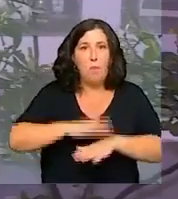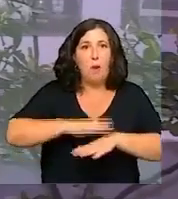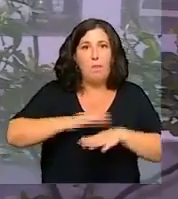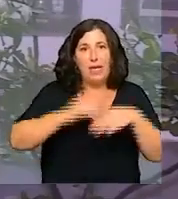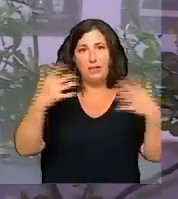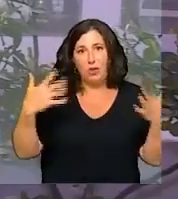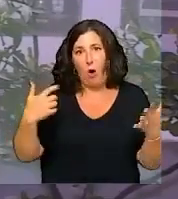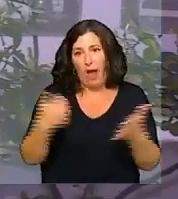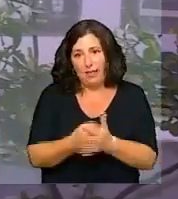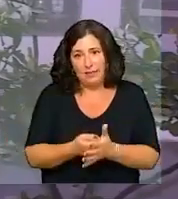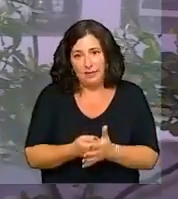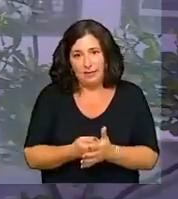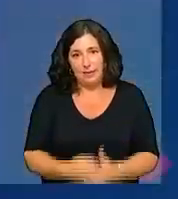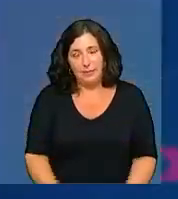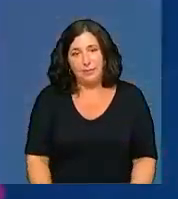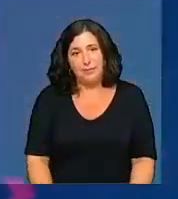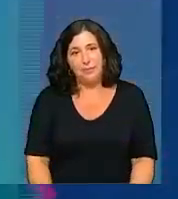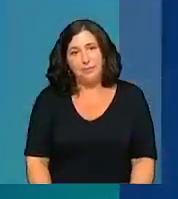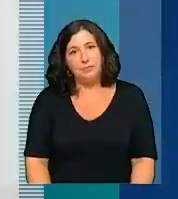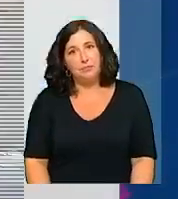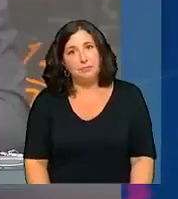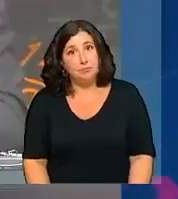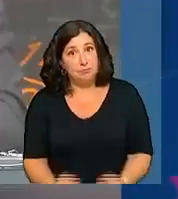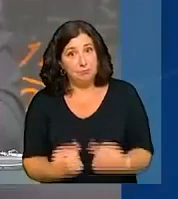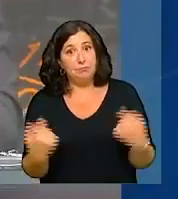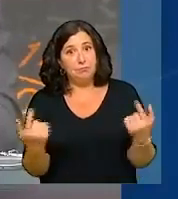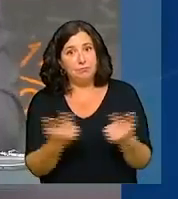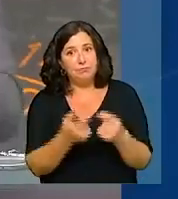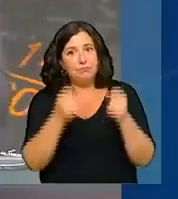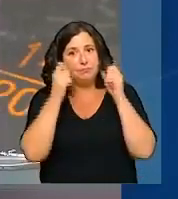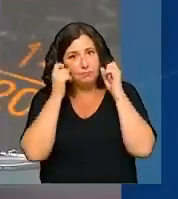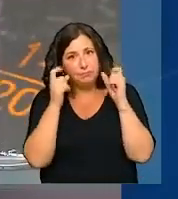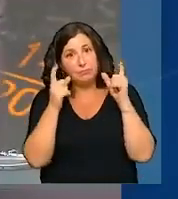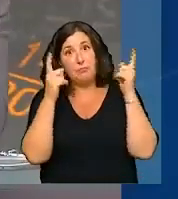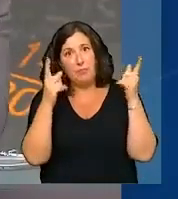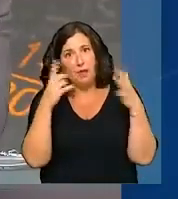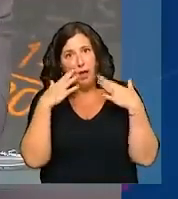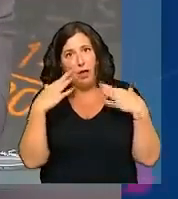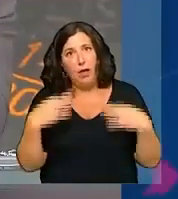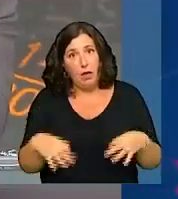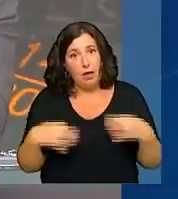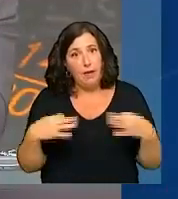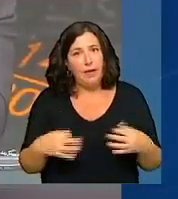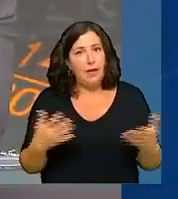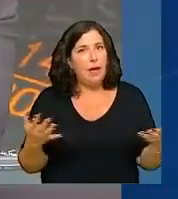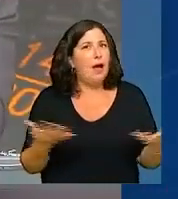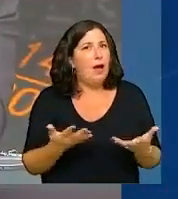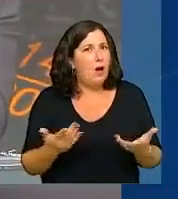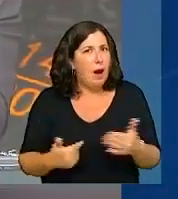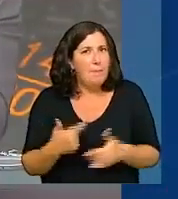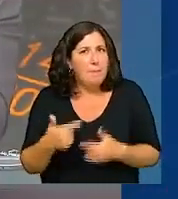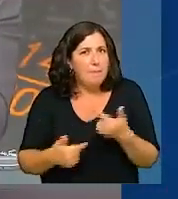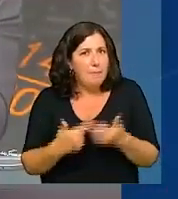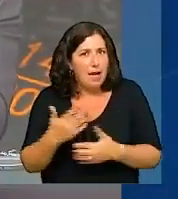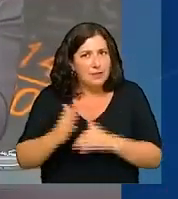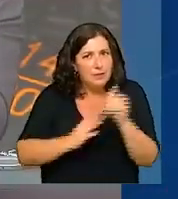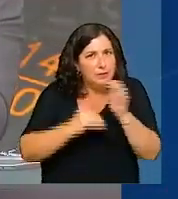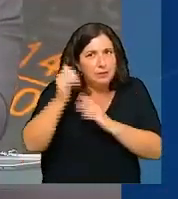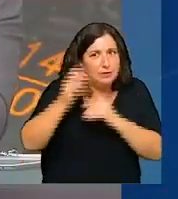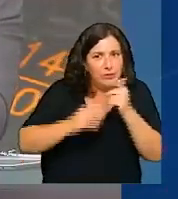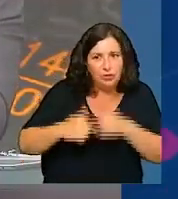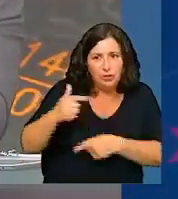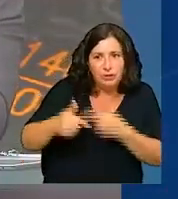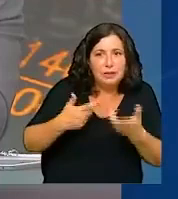este accidente. Bueno, Guillermo, quedamos impresionados realmente, ¿no? ¿Sabés qué pasa? ¿La obra sigue adelante? ¿Qué va a pasar en las próximas horas?